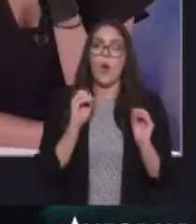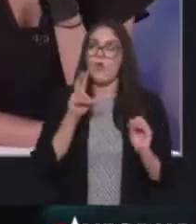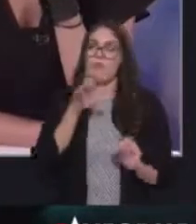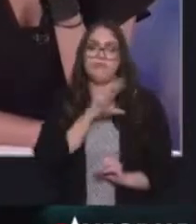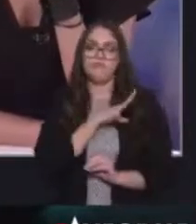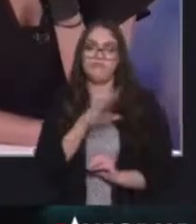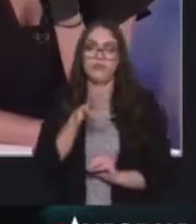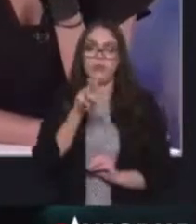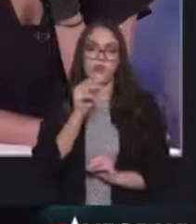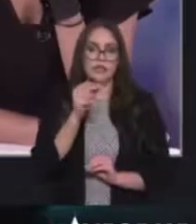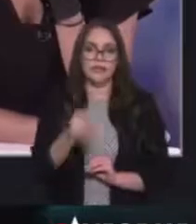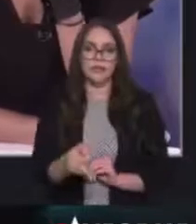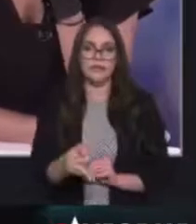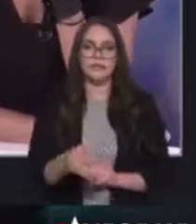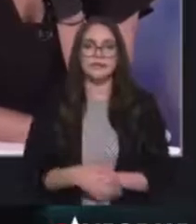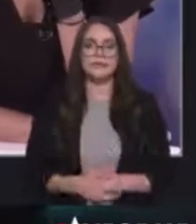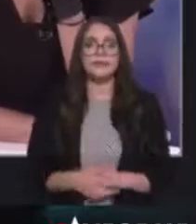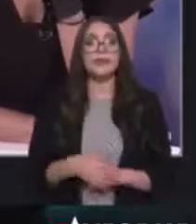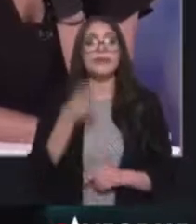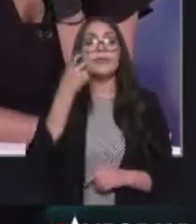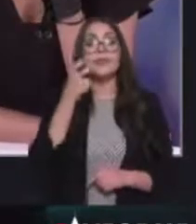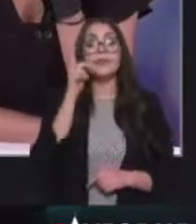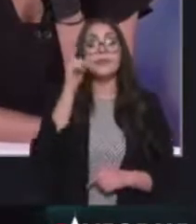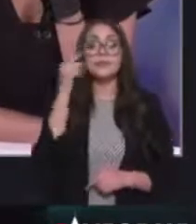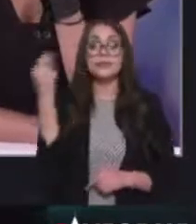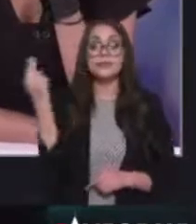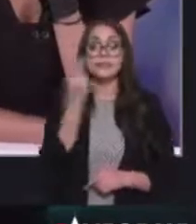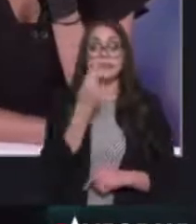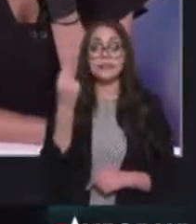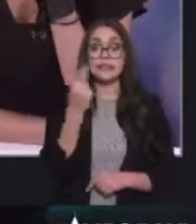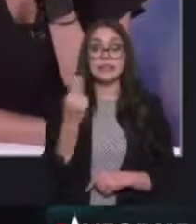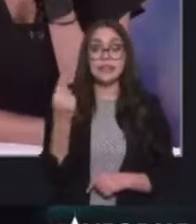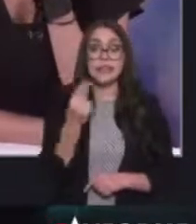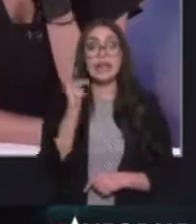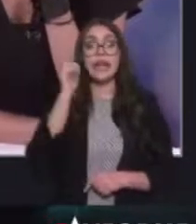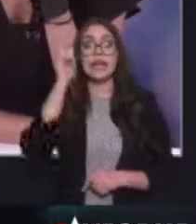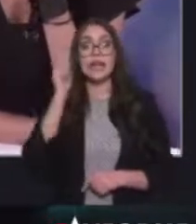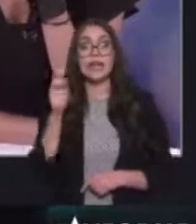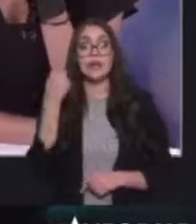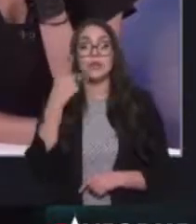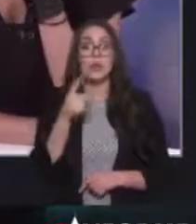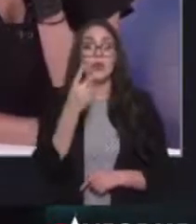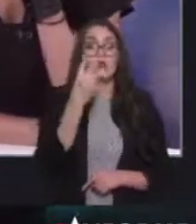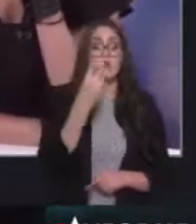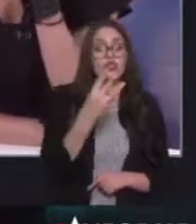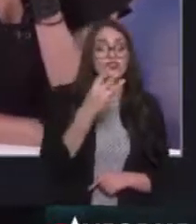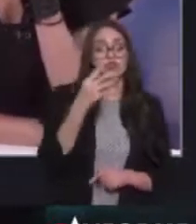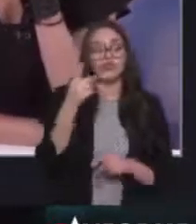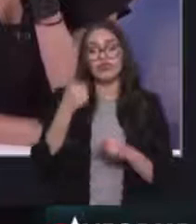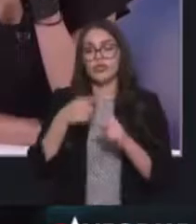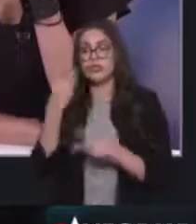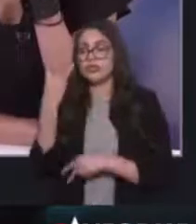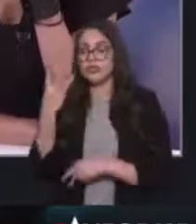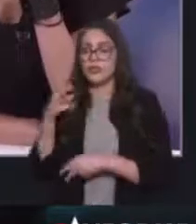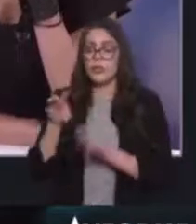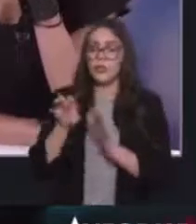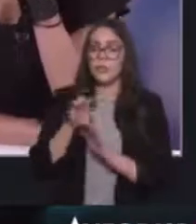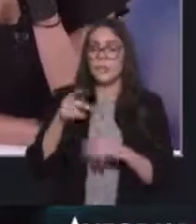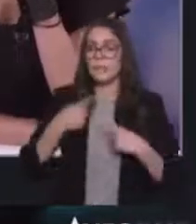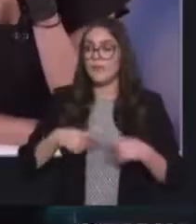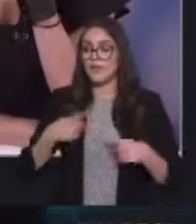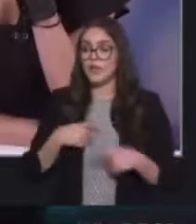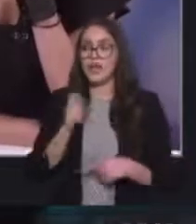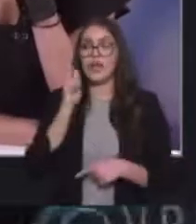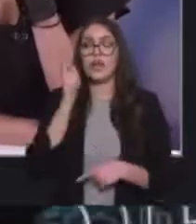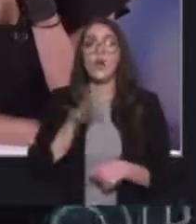conseguir mañana es esa mayoría calificada, o sea, 2/3 partes, no del Senado, sino de quienes estén en la comisión permanente, que